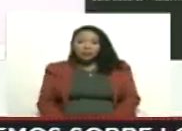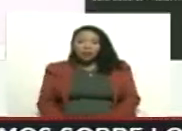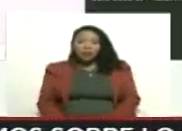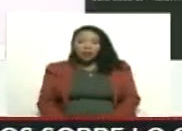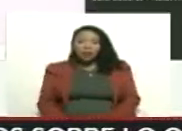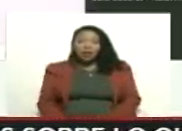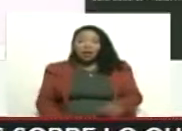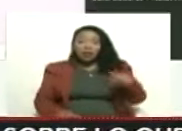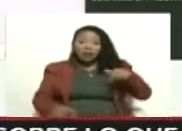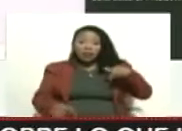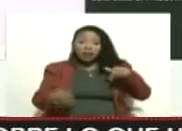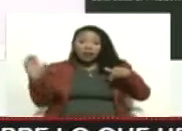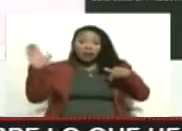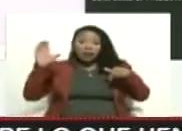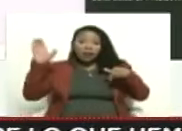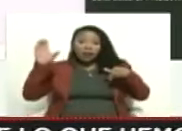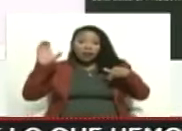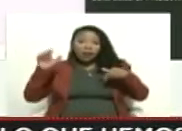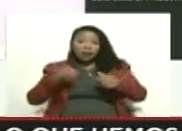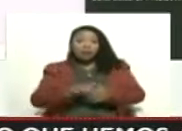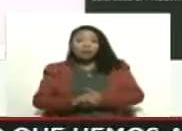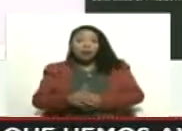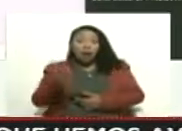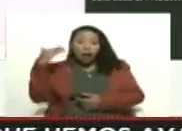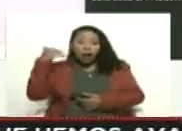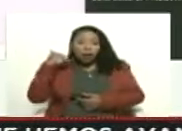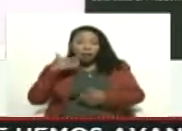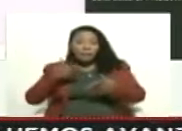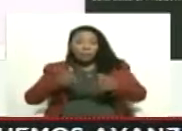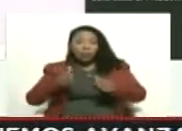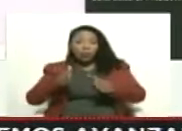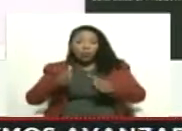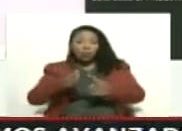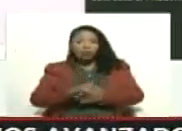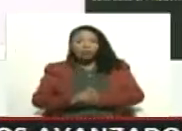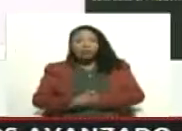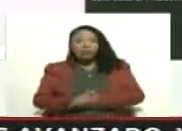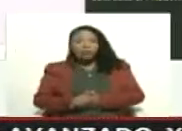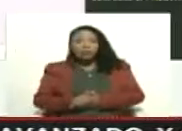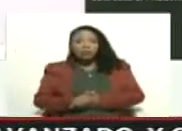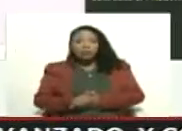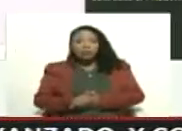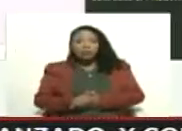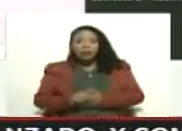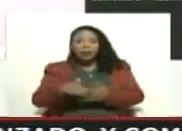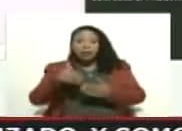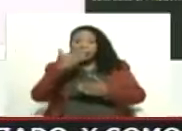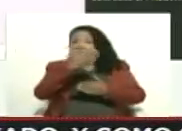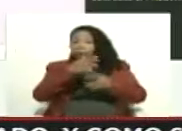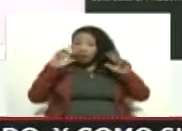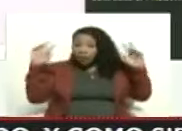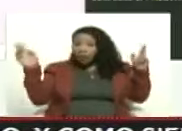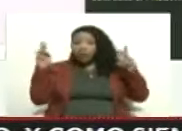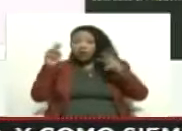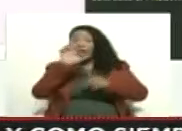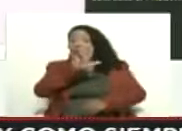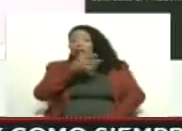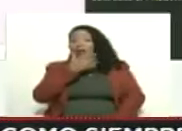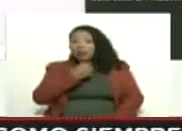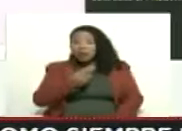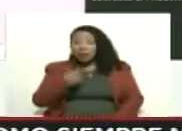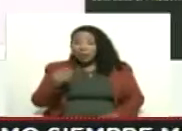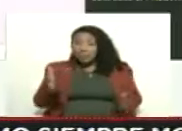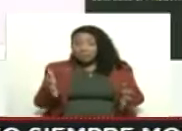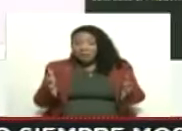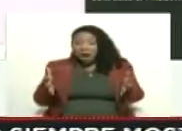Caracas y compañeros ustedes saben que luego de la Victoria del 3 de diciembre